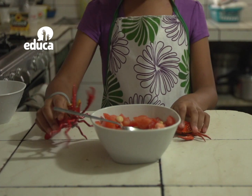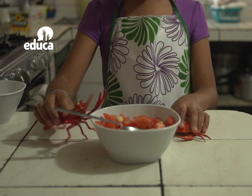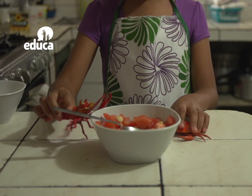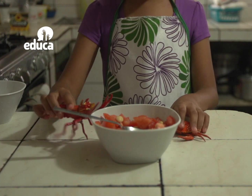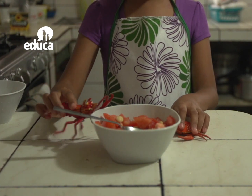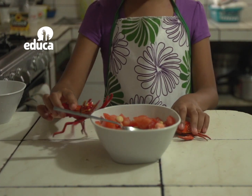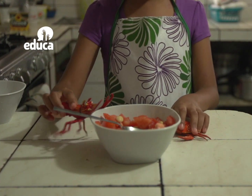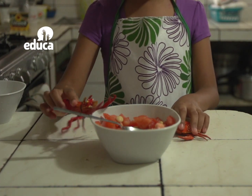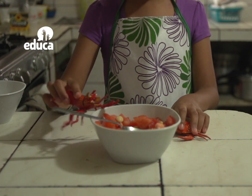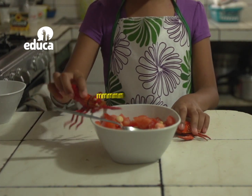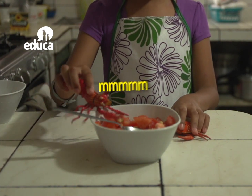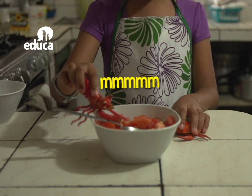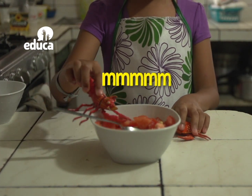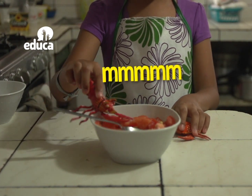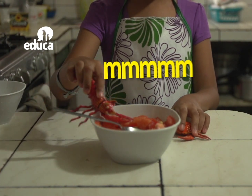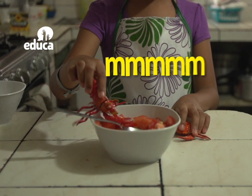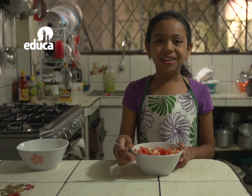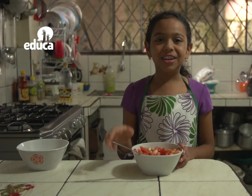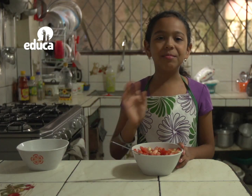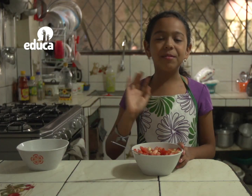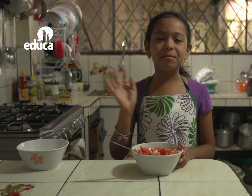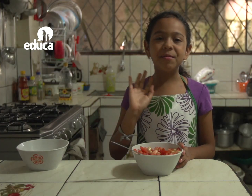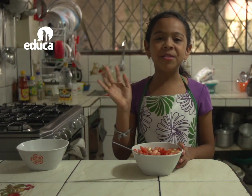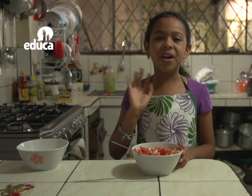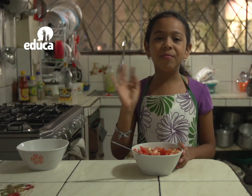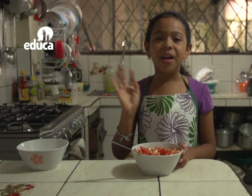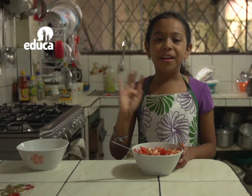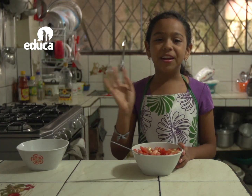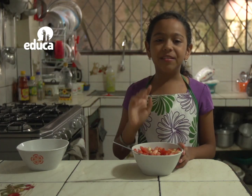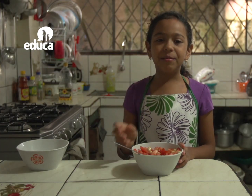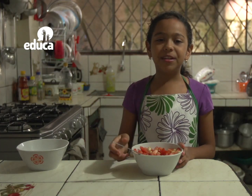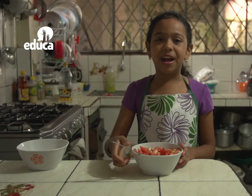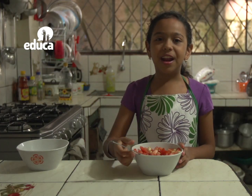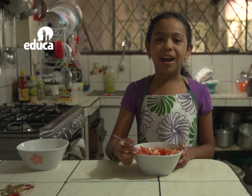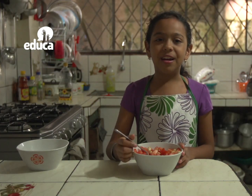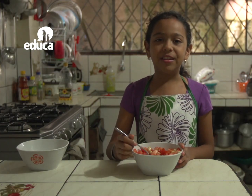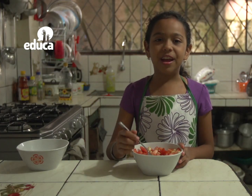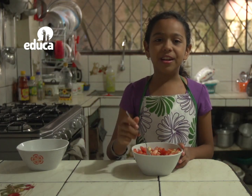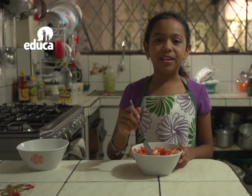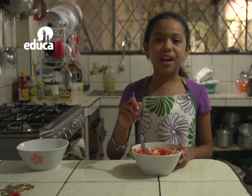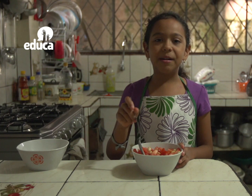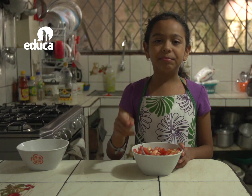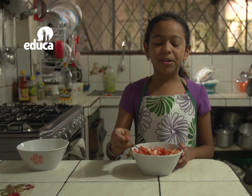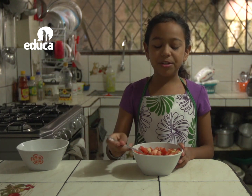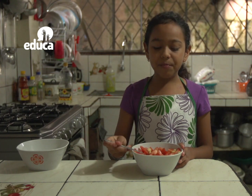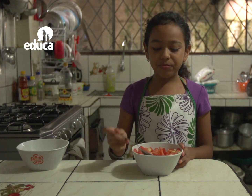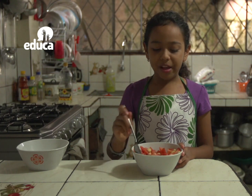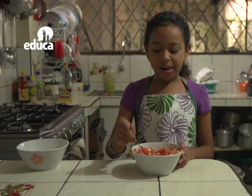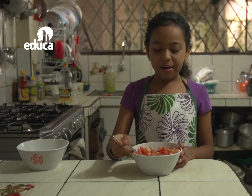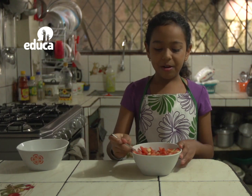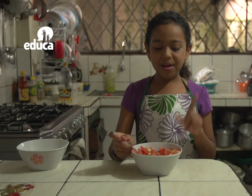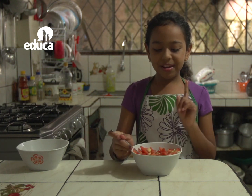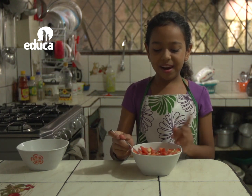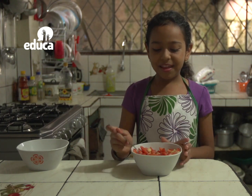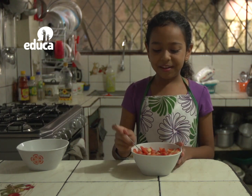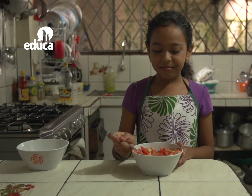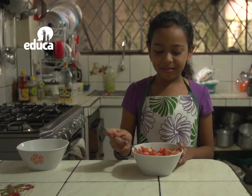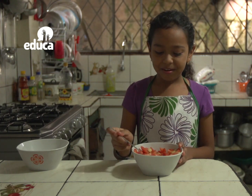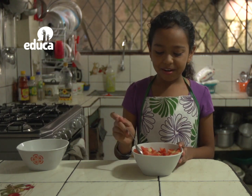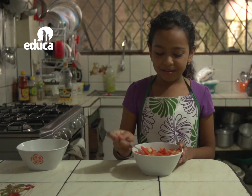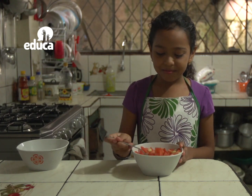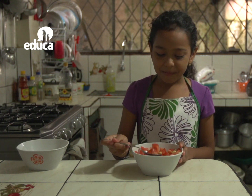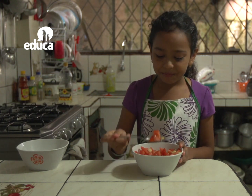probé. Aquí están. Chao amigos, mi mundo. Nos vemos en otra ocasión. Coman